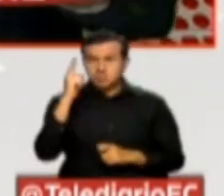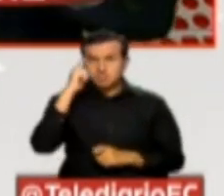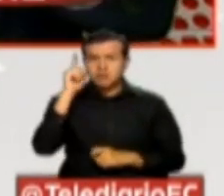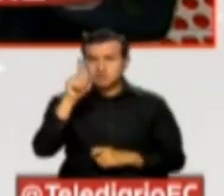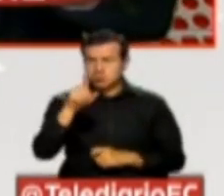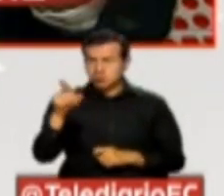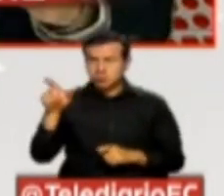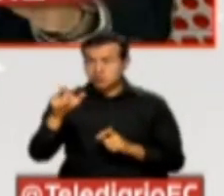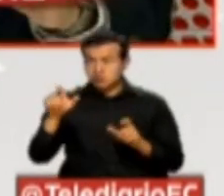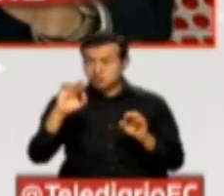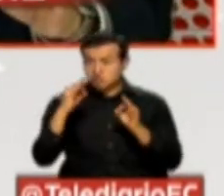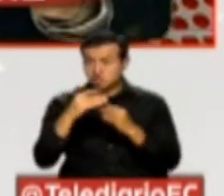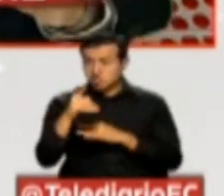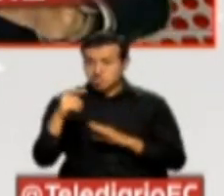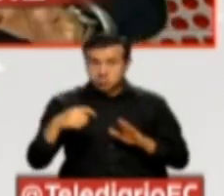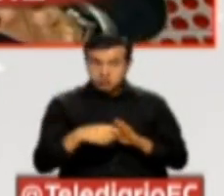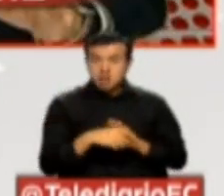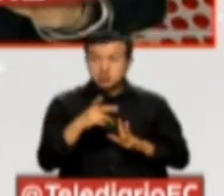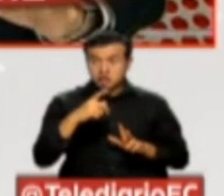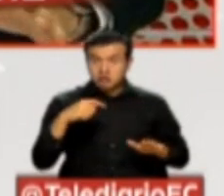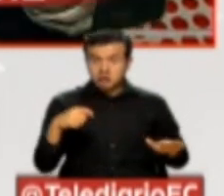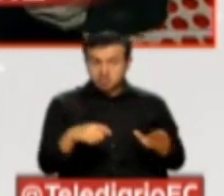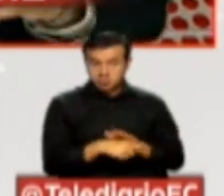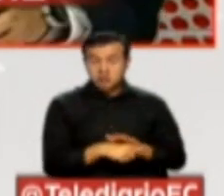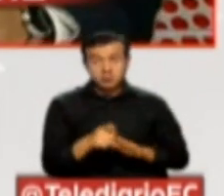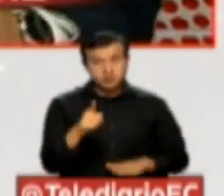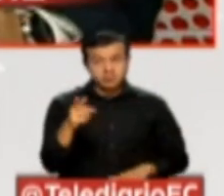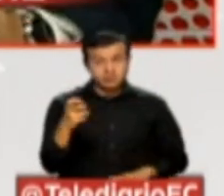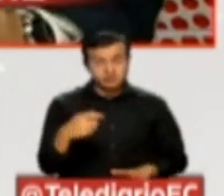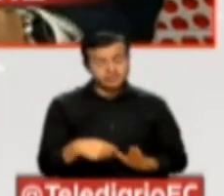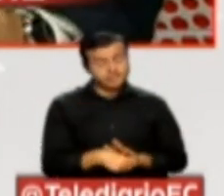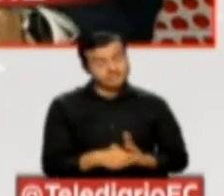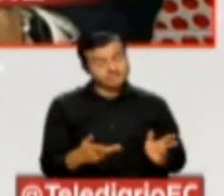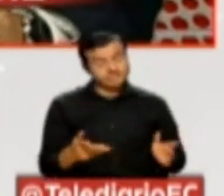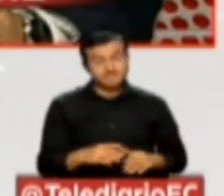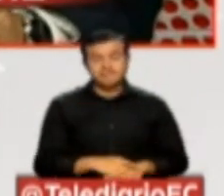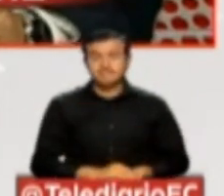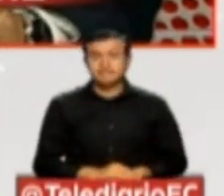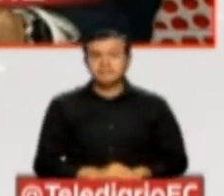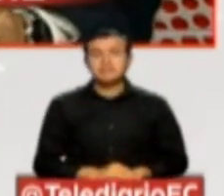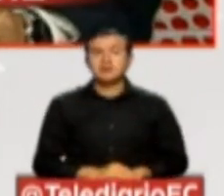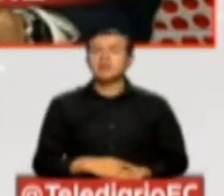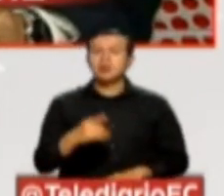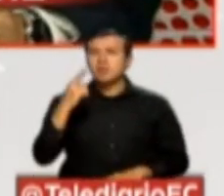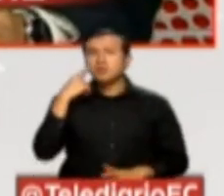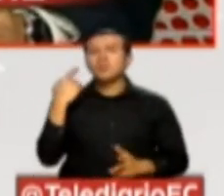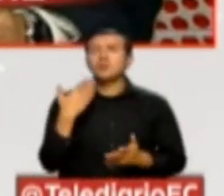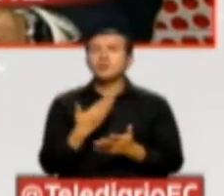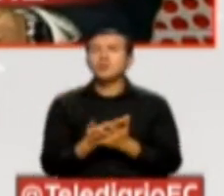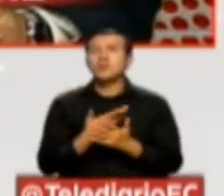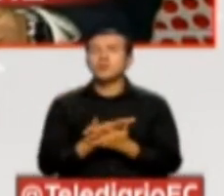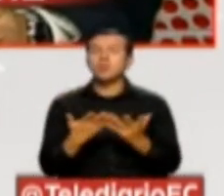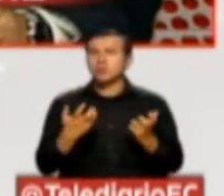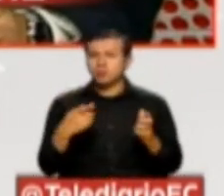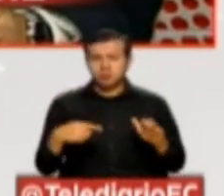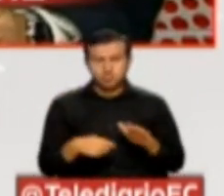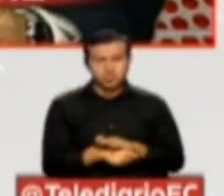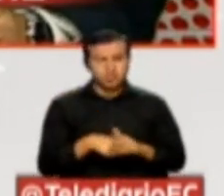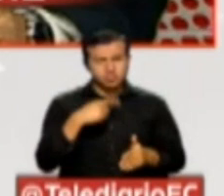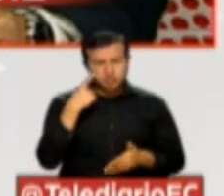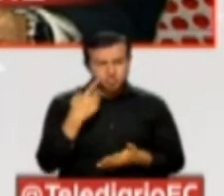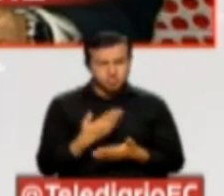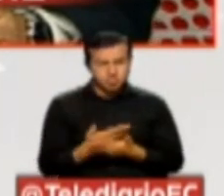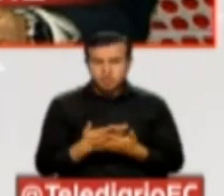que lo pertinente sería una tentativa de homicidio. Ahora, ¿cómo sustenta usted el argumento de tentativa de homicidio?